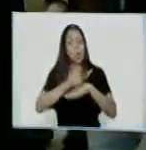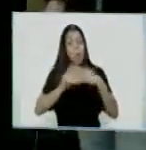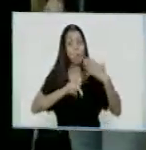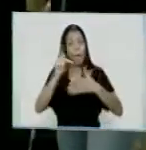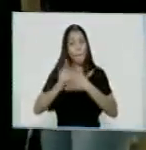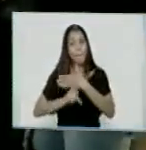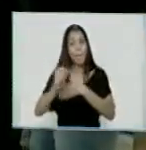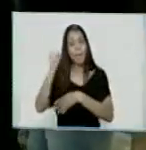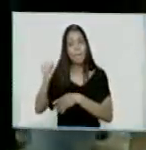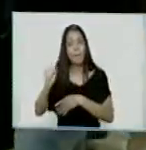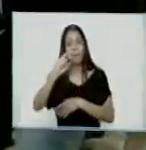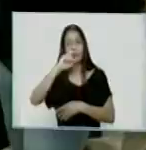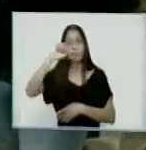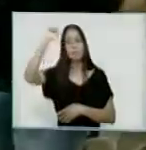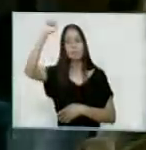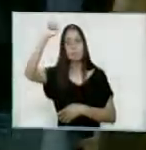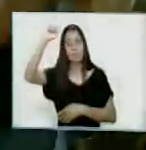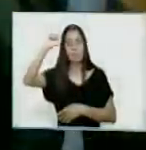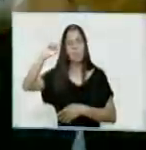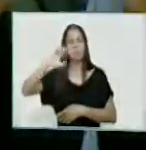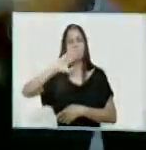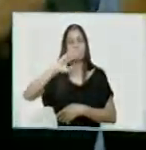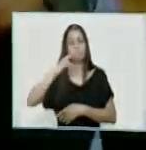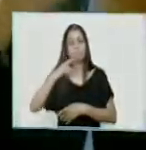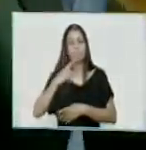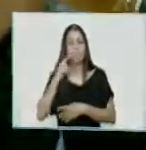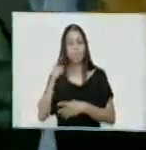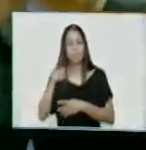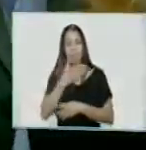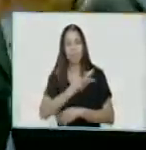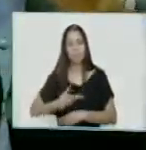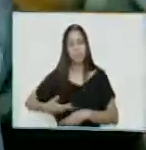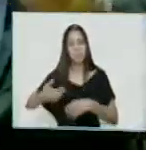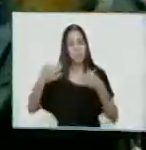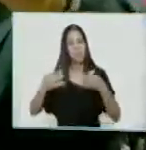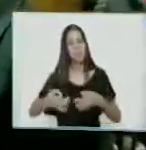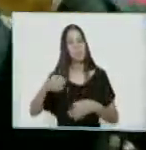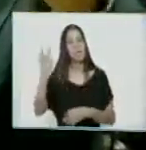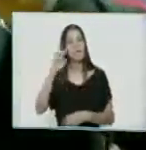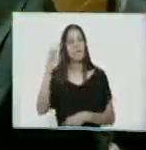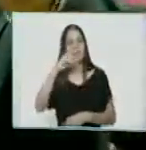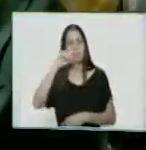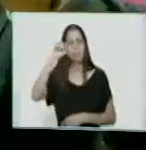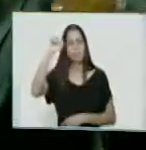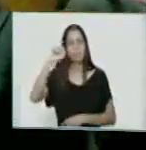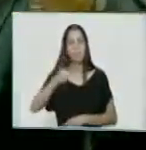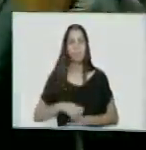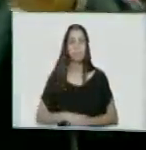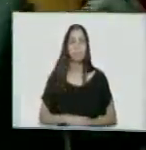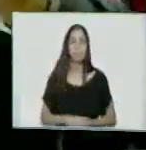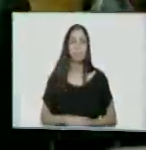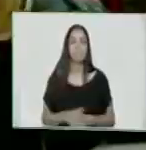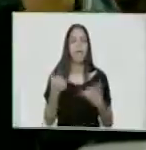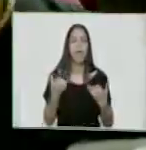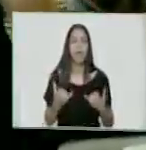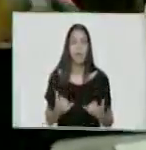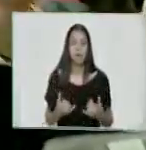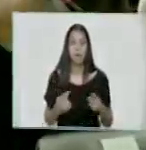presuntamente vinculados al magnicidio grado de frustración contra el presidente constitucional de la República, Nicolás Maduro. Continúa el